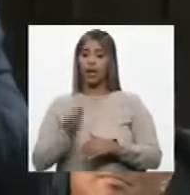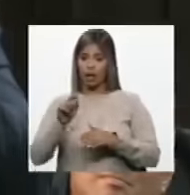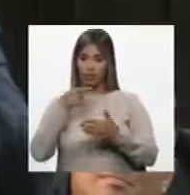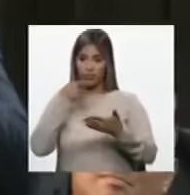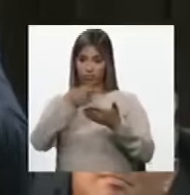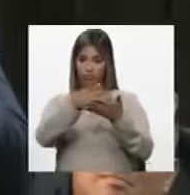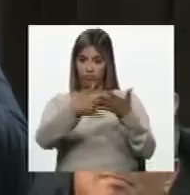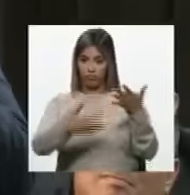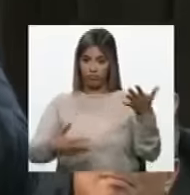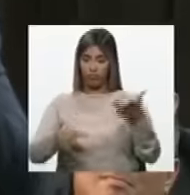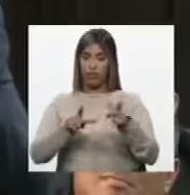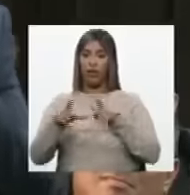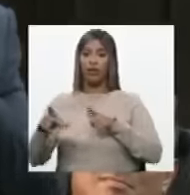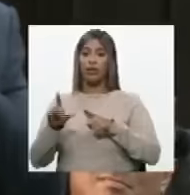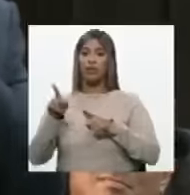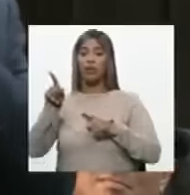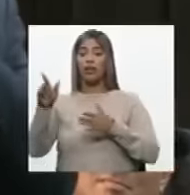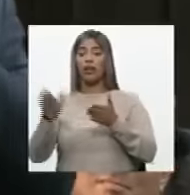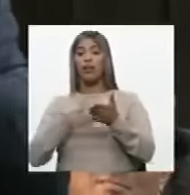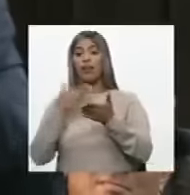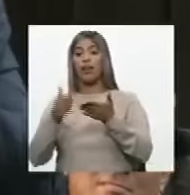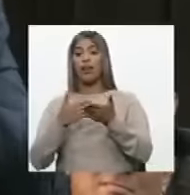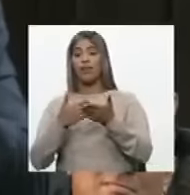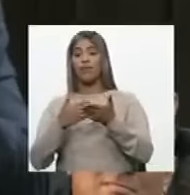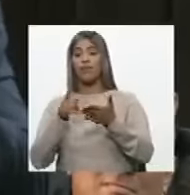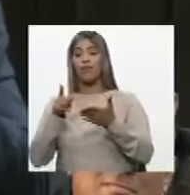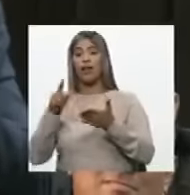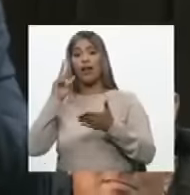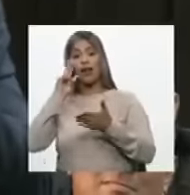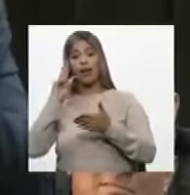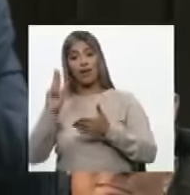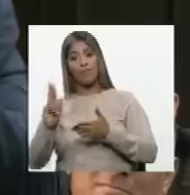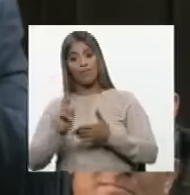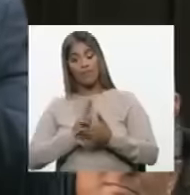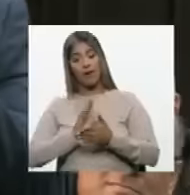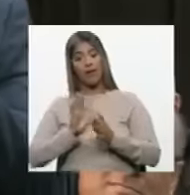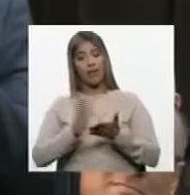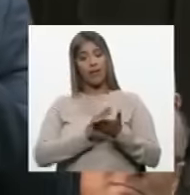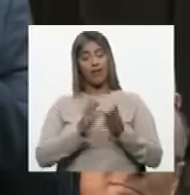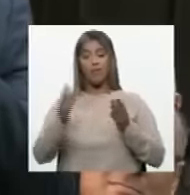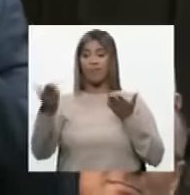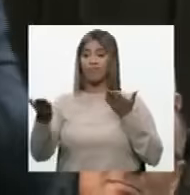escrito. Bueno, esos son sus libros y respete a los nuestros, entonces. Y